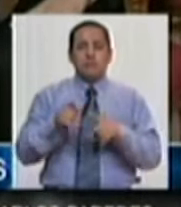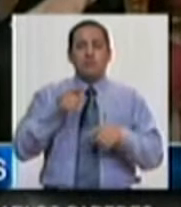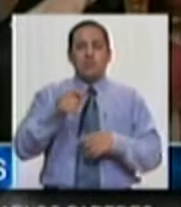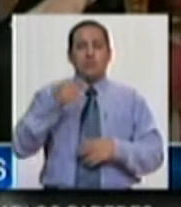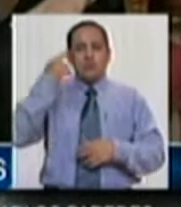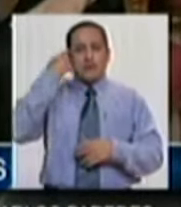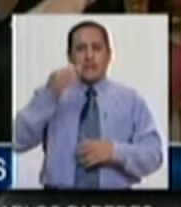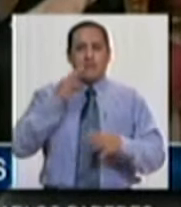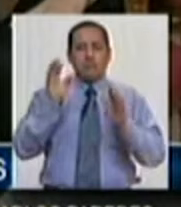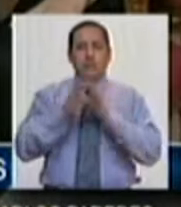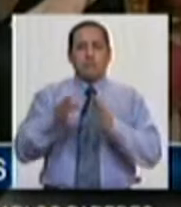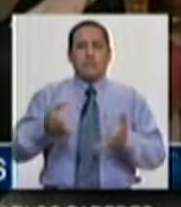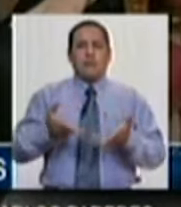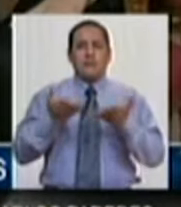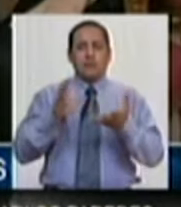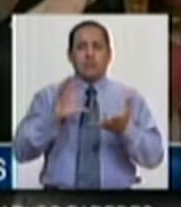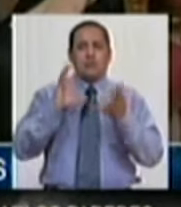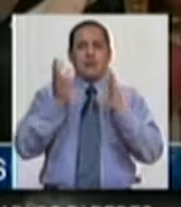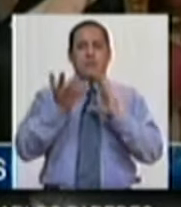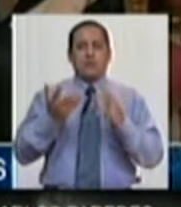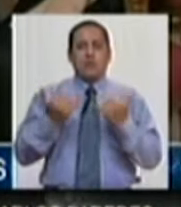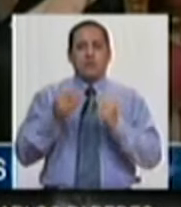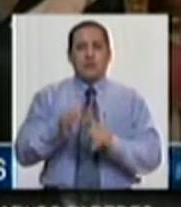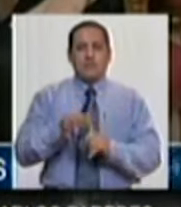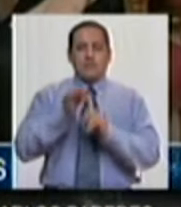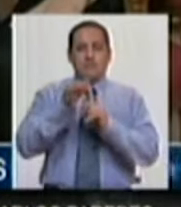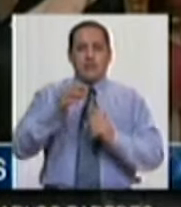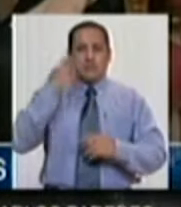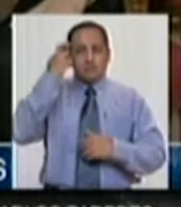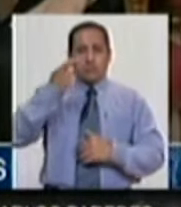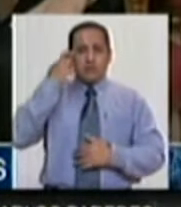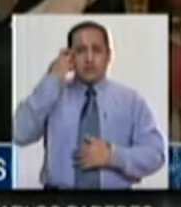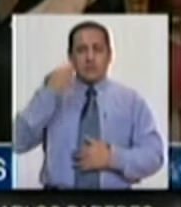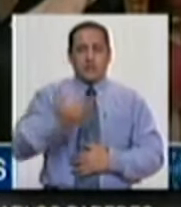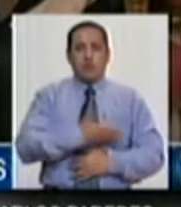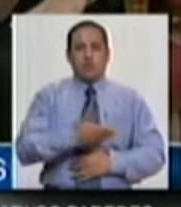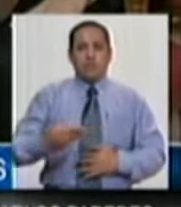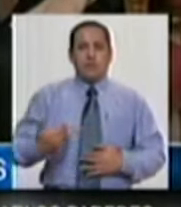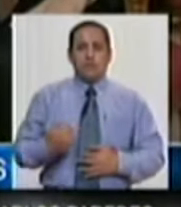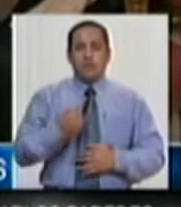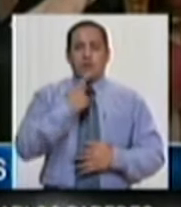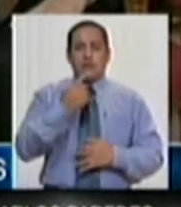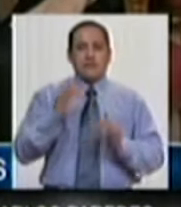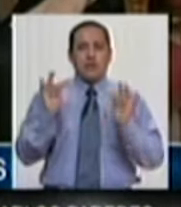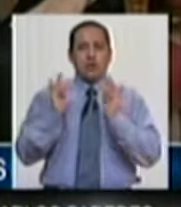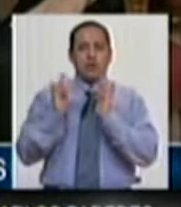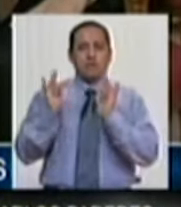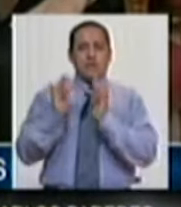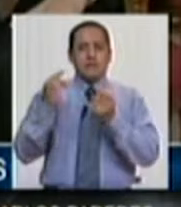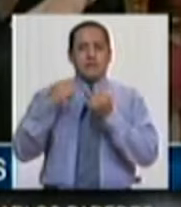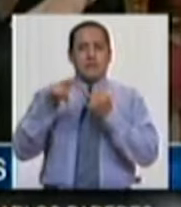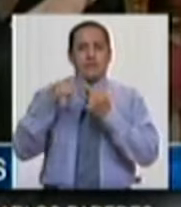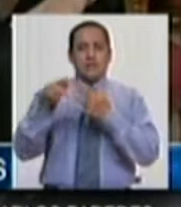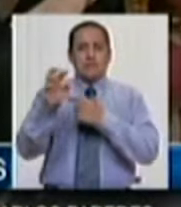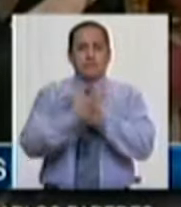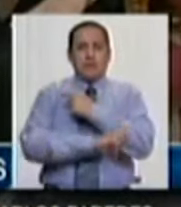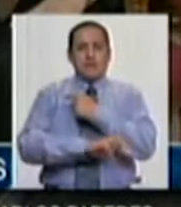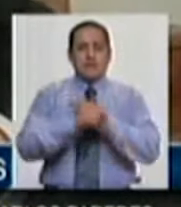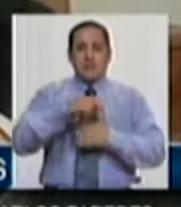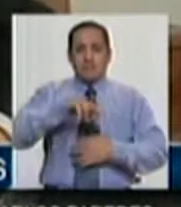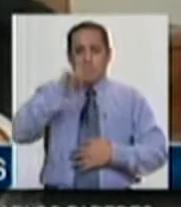que generarán ese cambio? Una de las principales políticas del gobierno es la conectividad en las diferentes regiones de nuestro